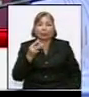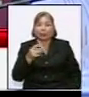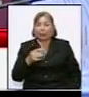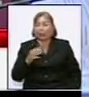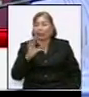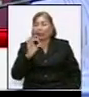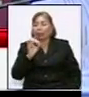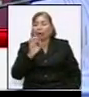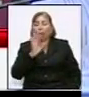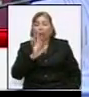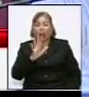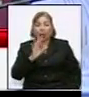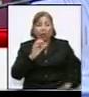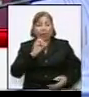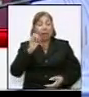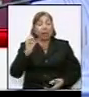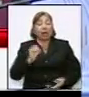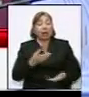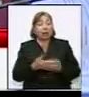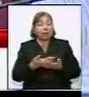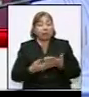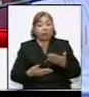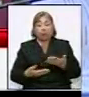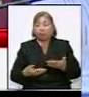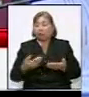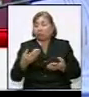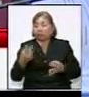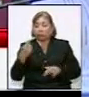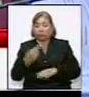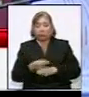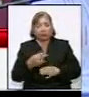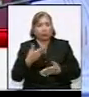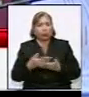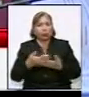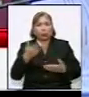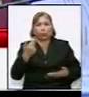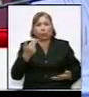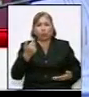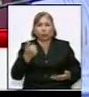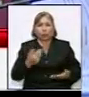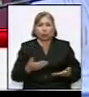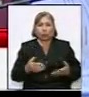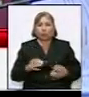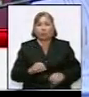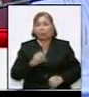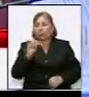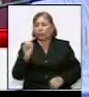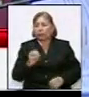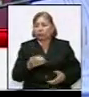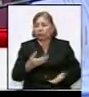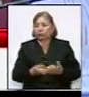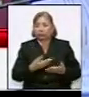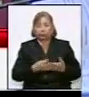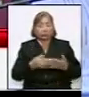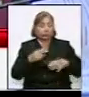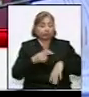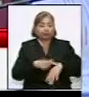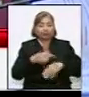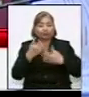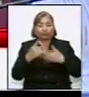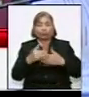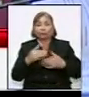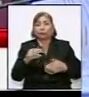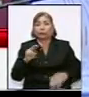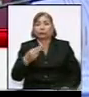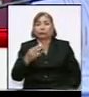85% mientras que el porcentaje de hombres visto y más es del 13 por ciento es menor al registrado en el mismo período en el año